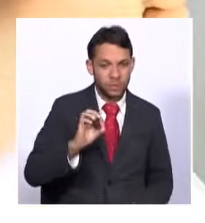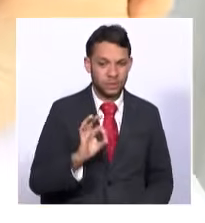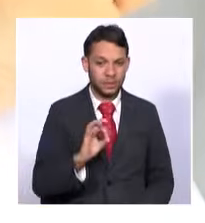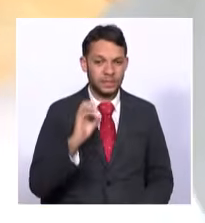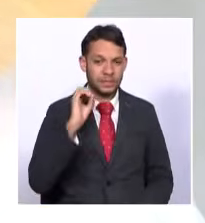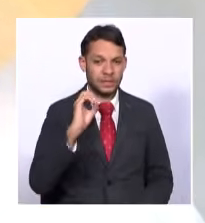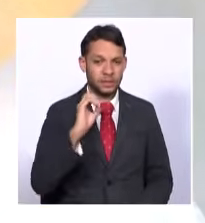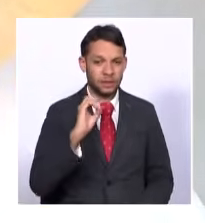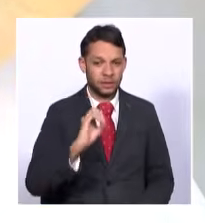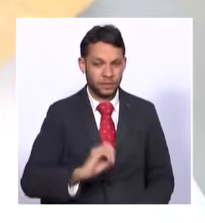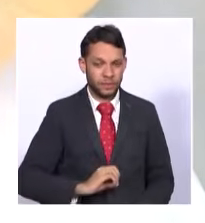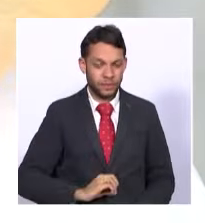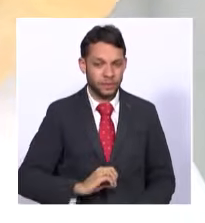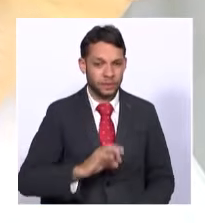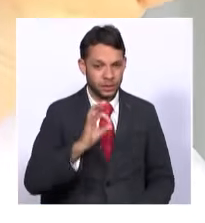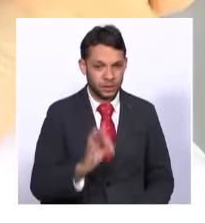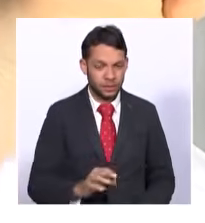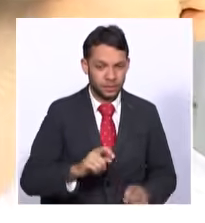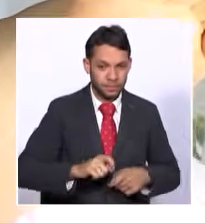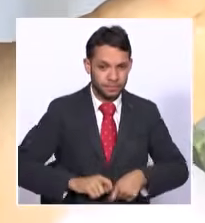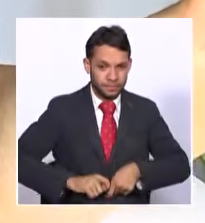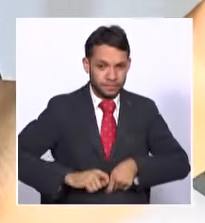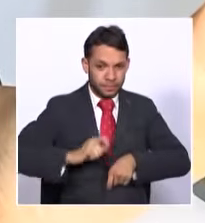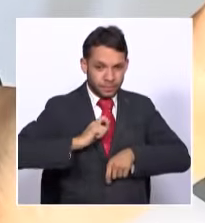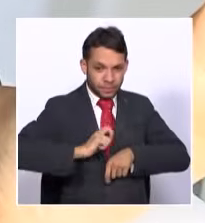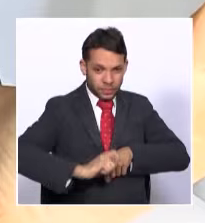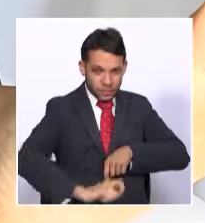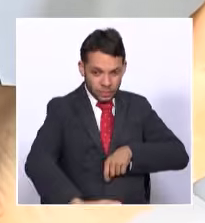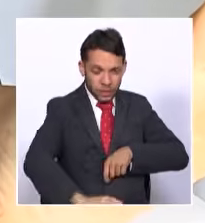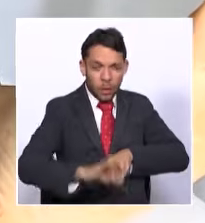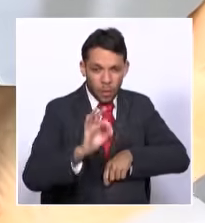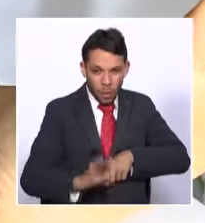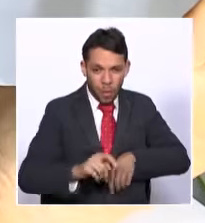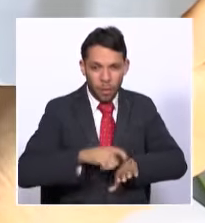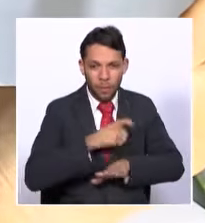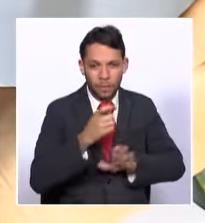Eso es, 38. Esta sí nos dice